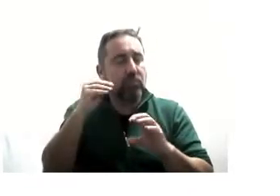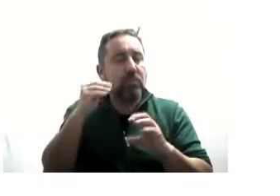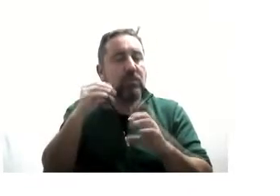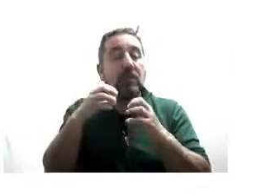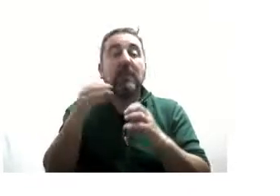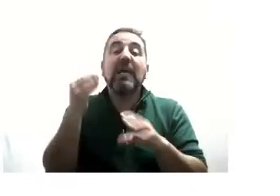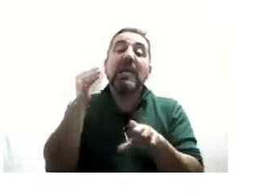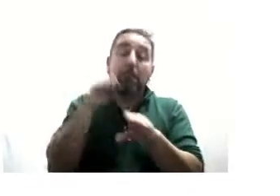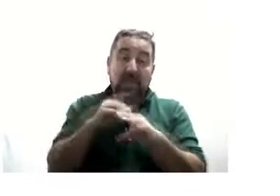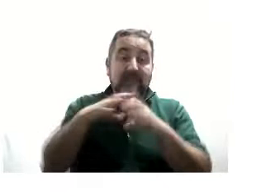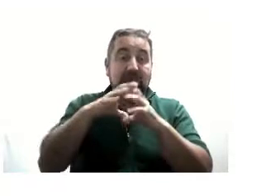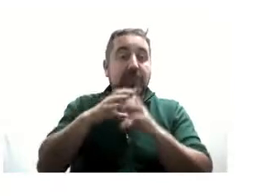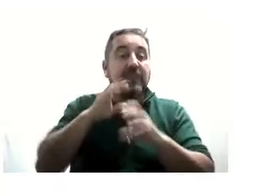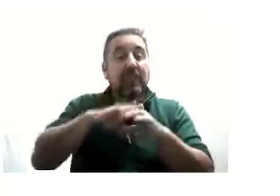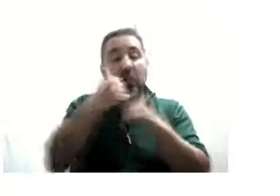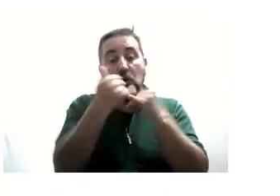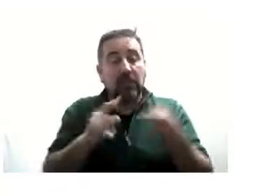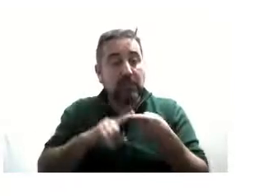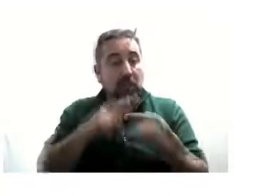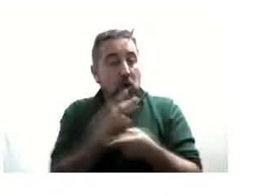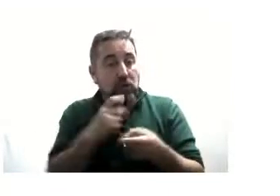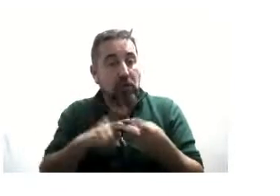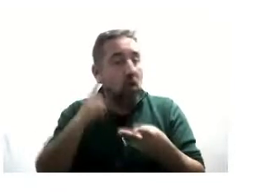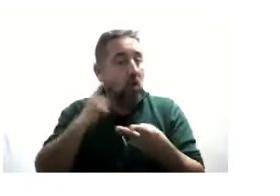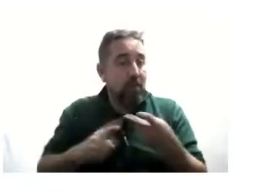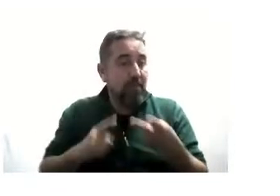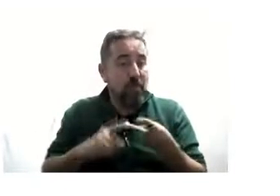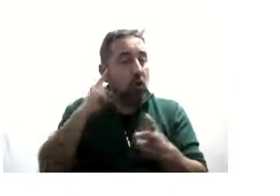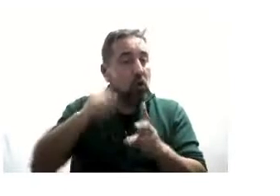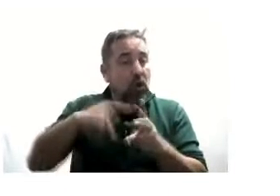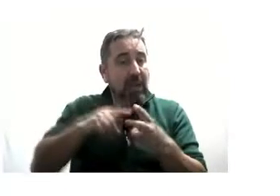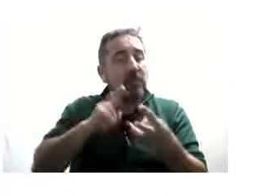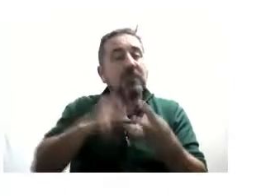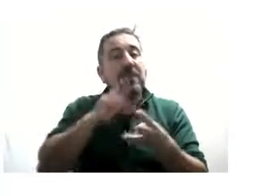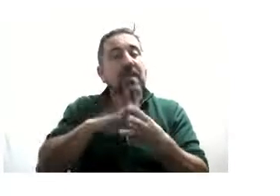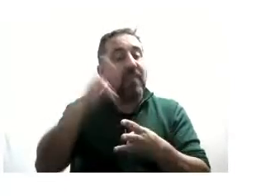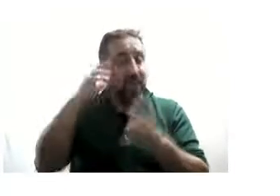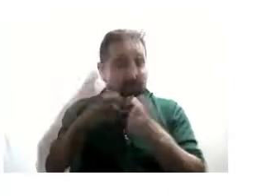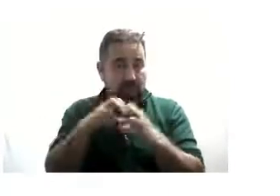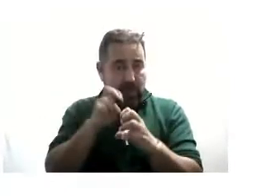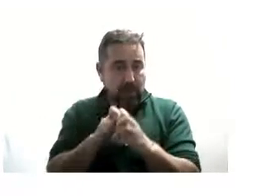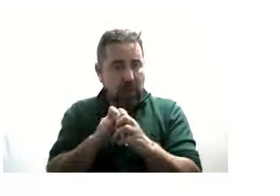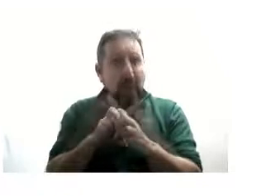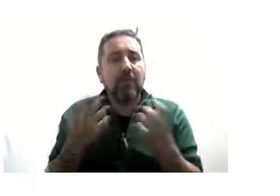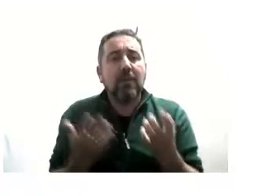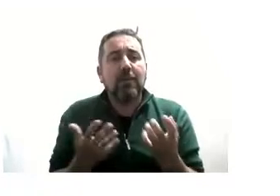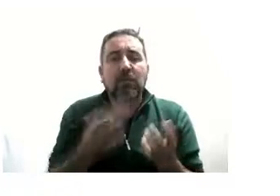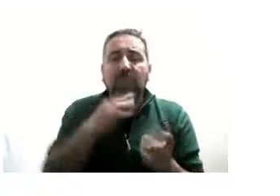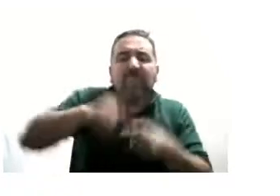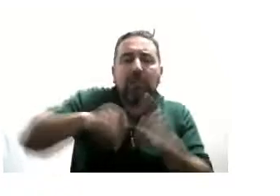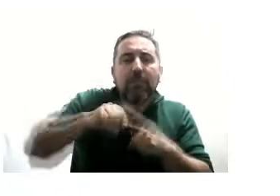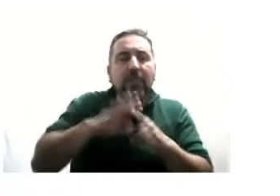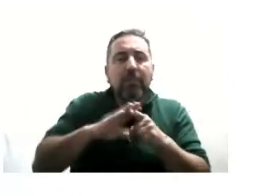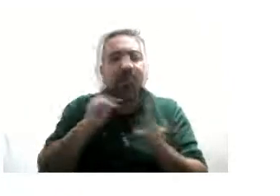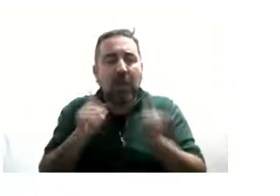serían implantes de conducción ósea, de oído medio, cocleares o de tronco cerebral, que tenemos que elegir en función del grado de